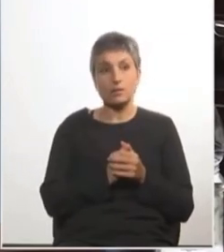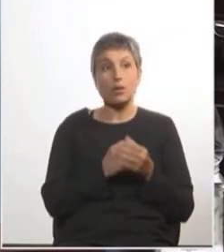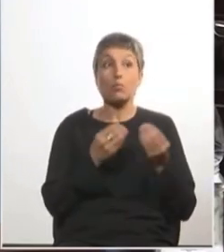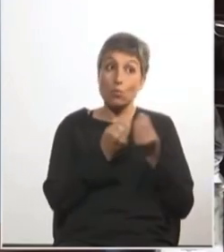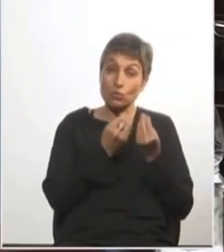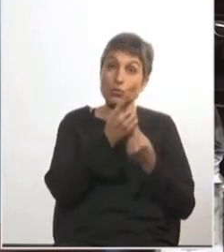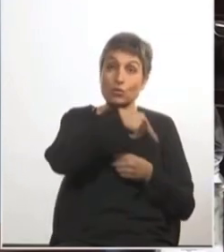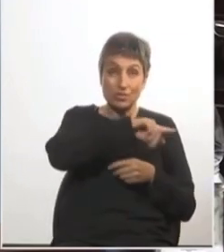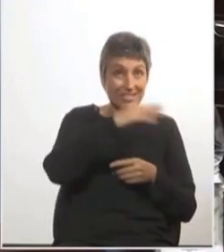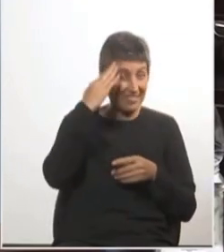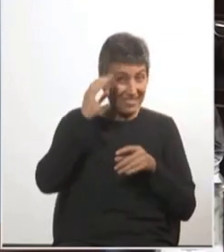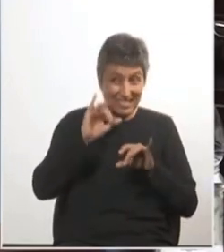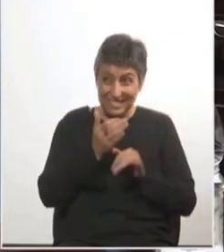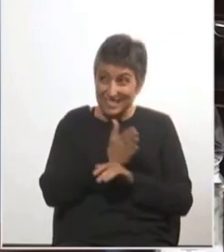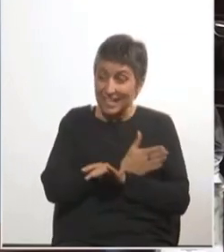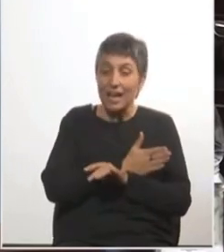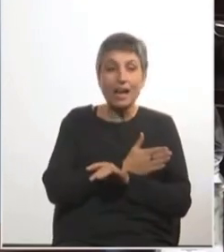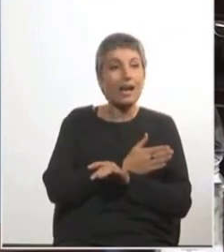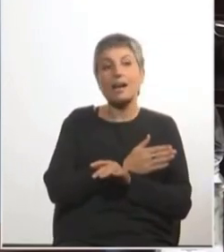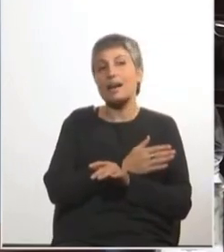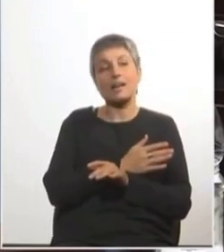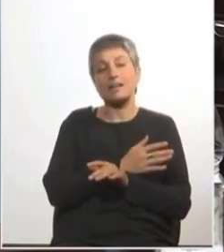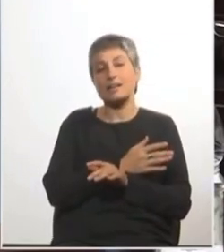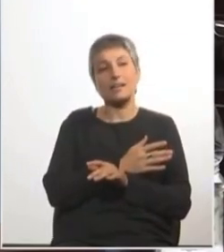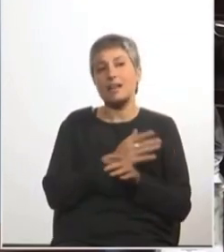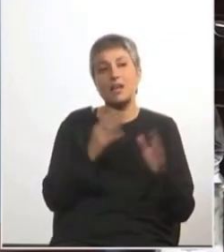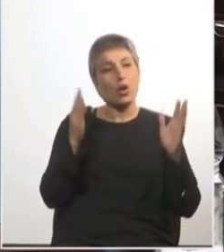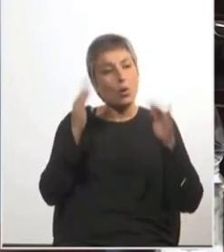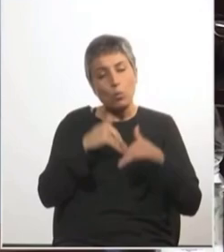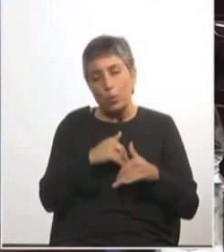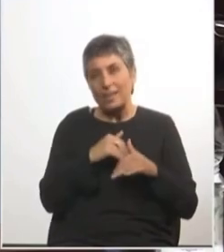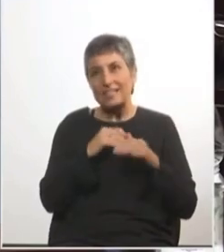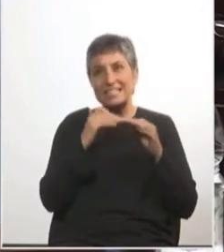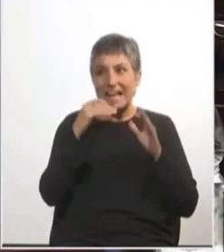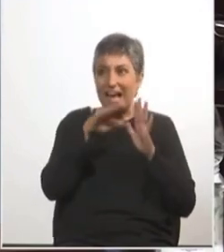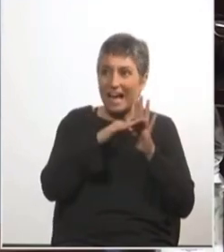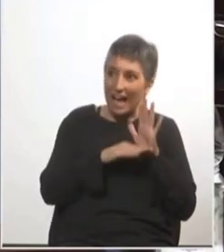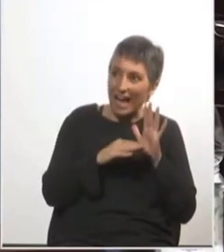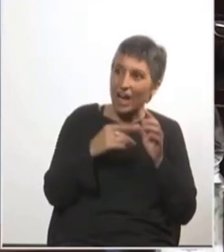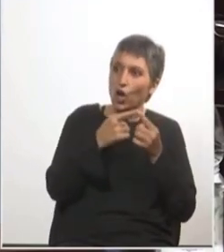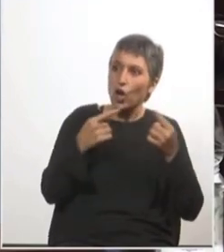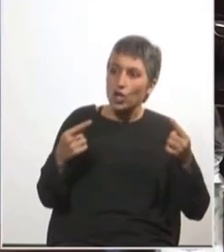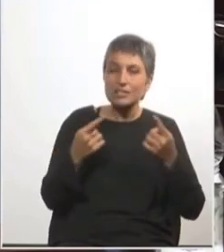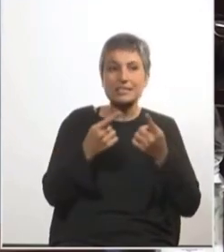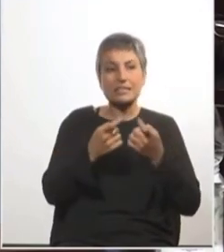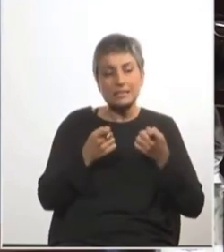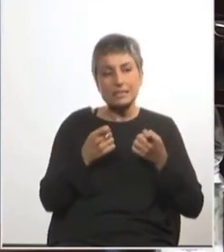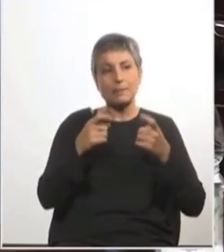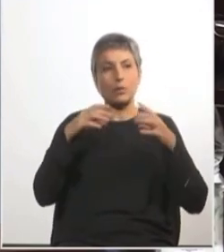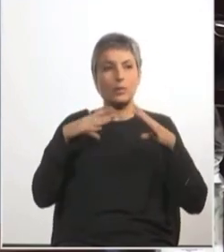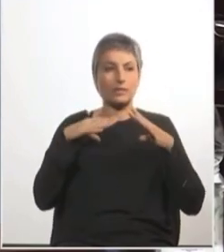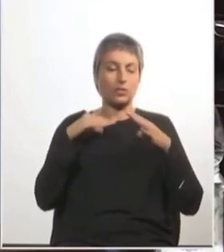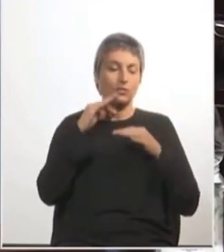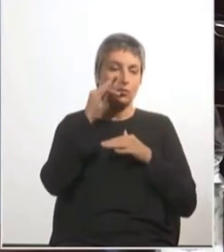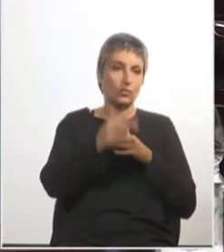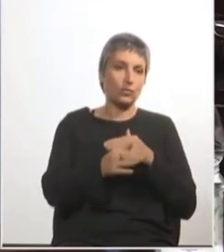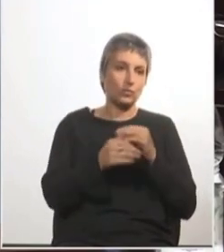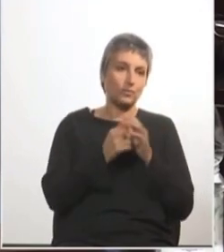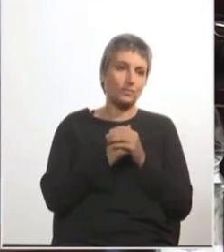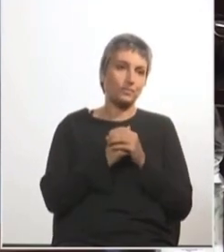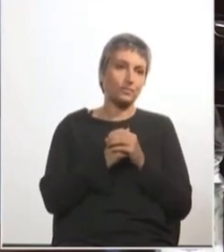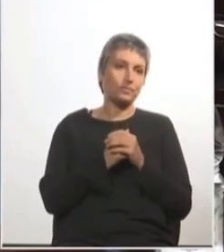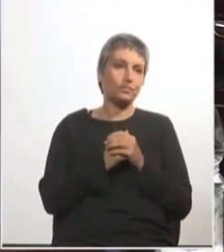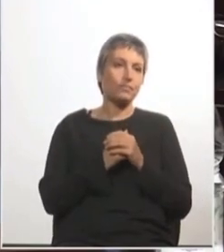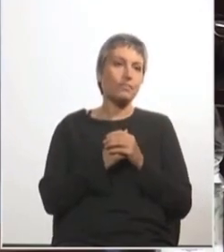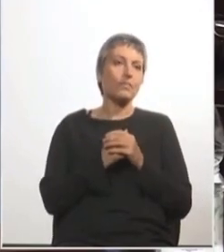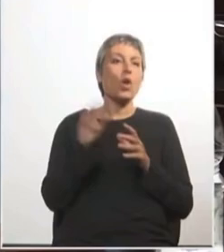sabemos ya que no van a llegar a configurar las condiciones para poder jubilarse. E incluso